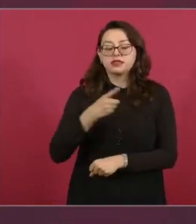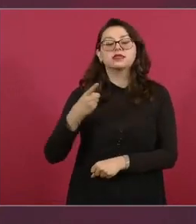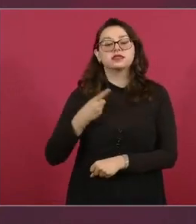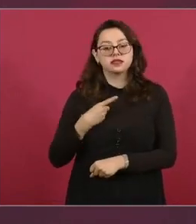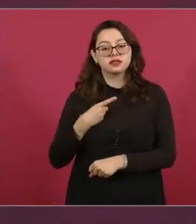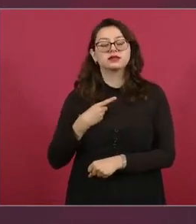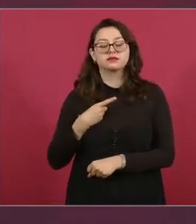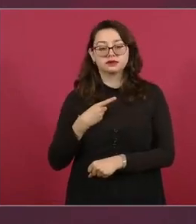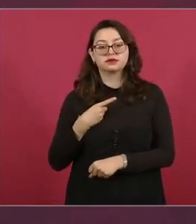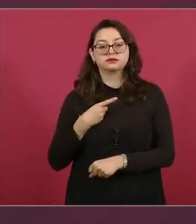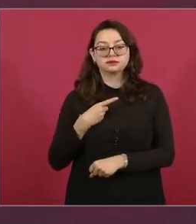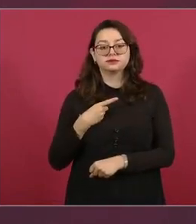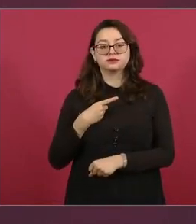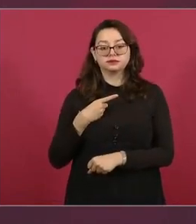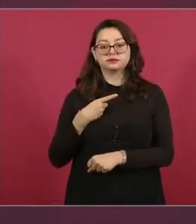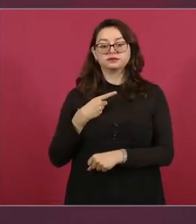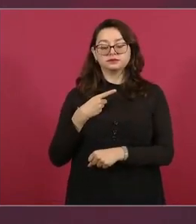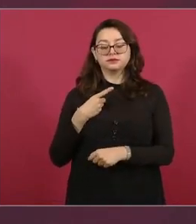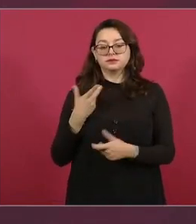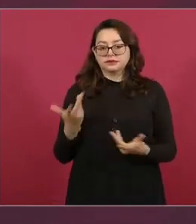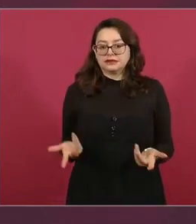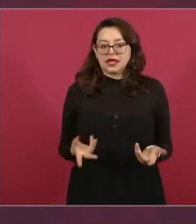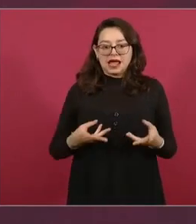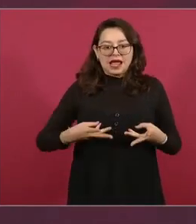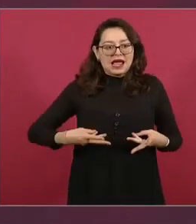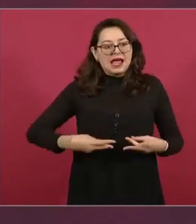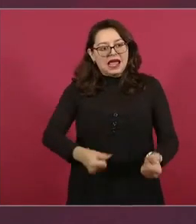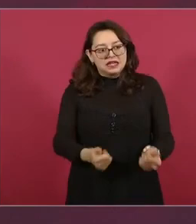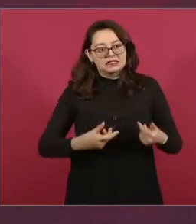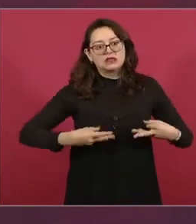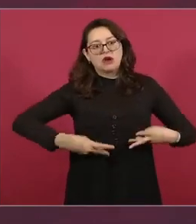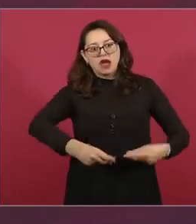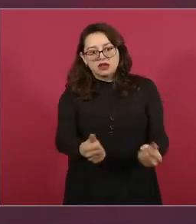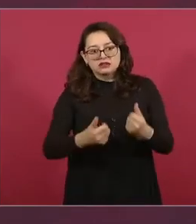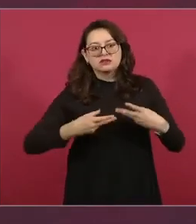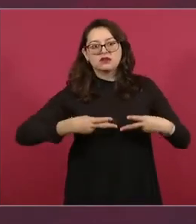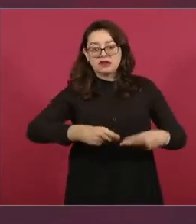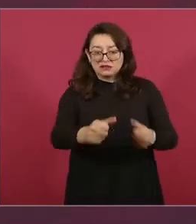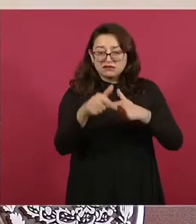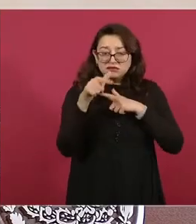porque son gastos innecesarios,